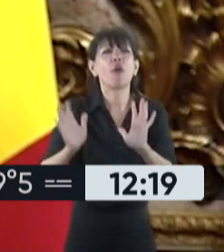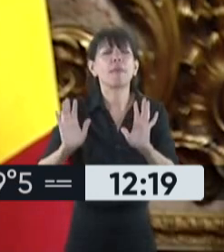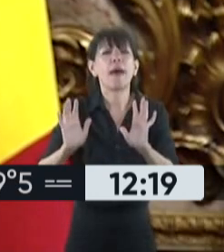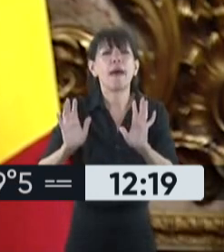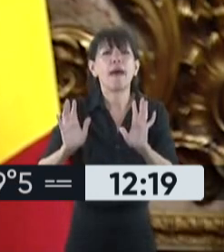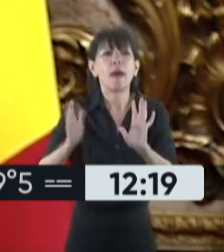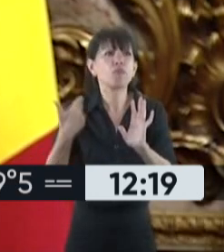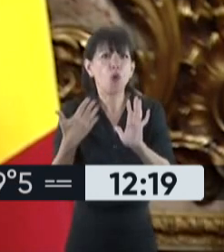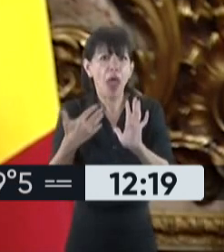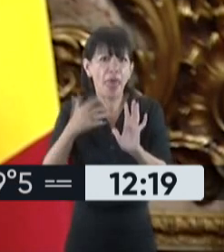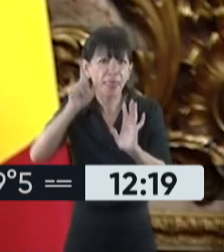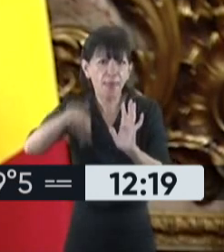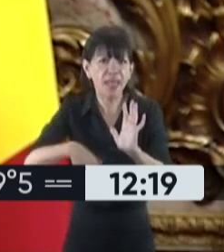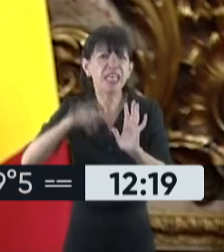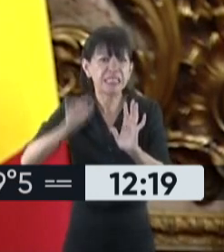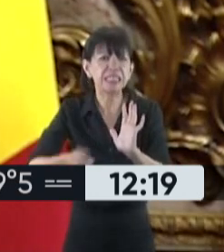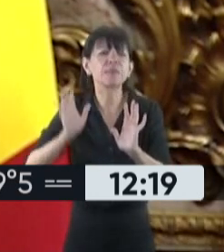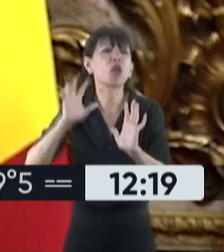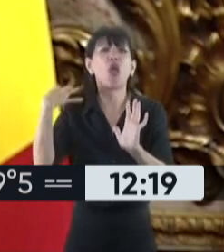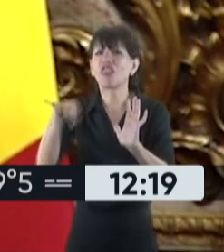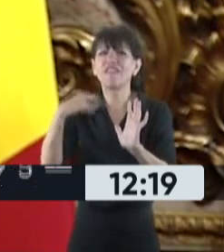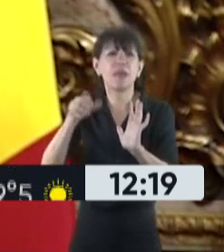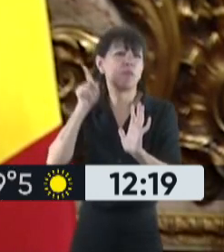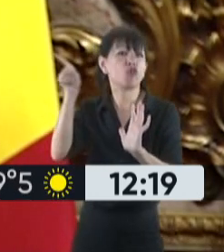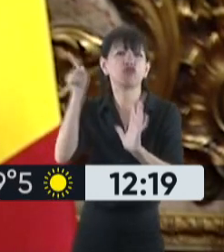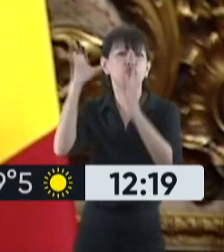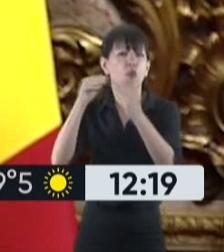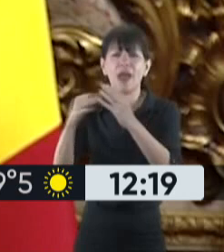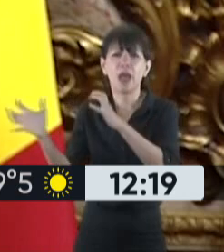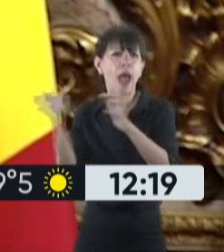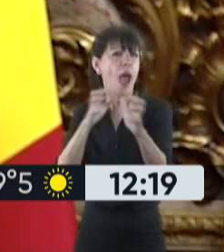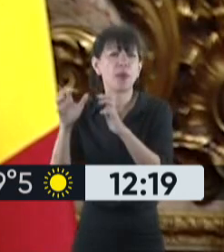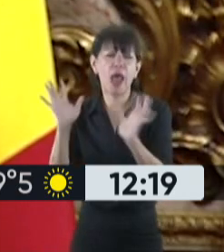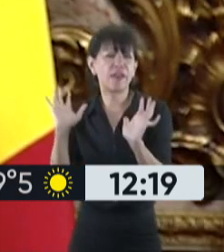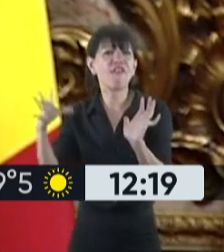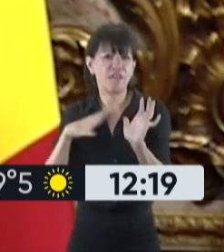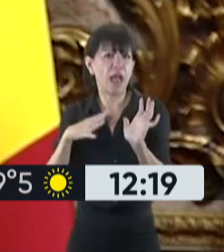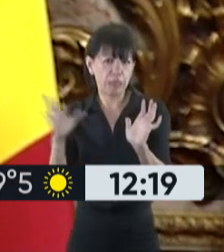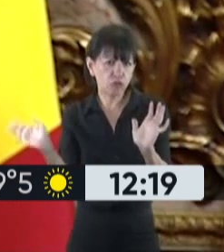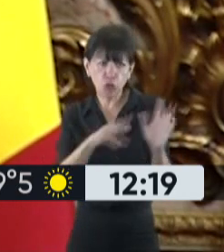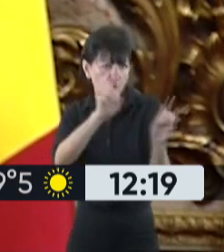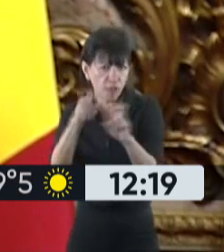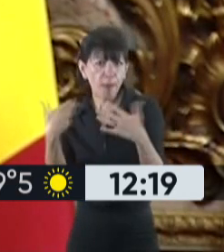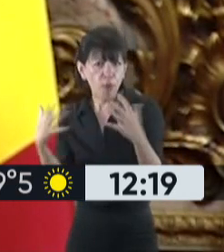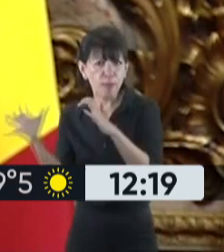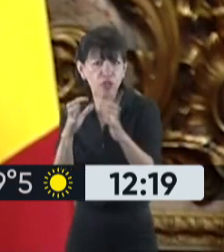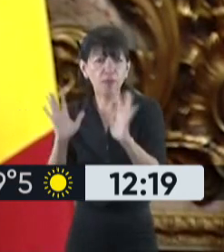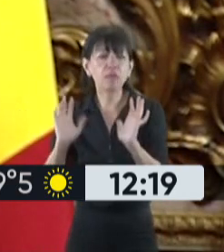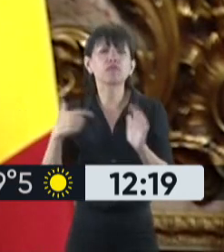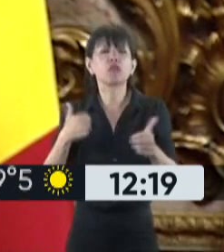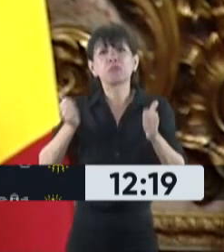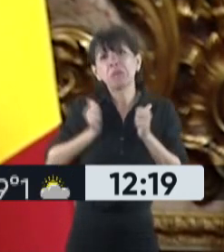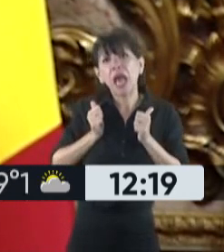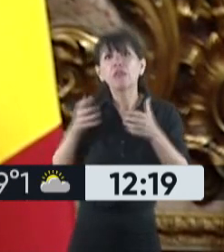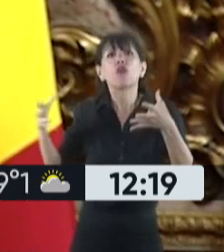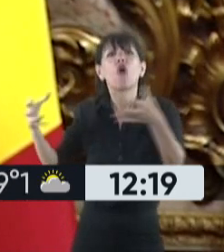sí, podríamos hablar sobre esto, todo se puede hablar, pero yo estoy esperando de la coalición que vengan con